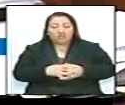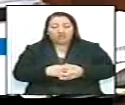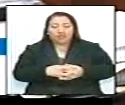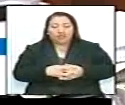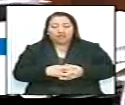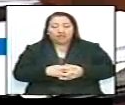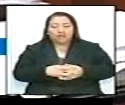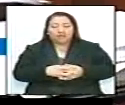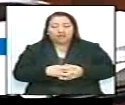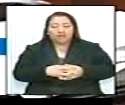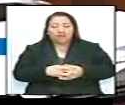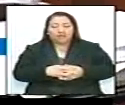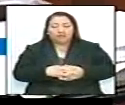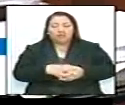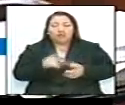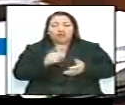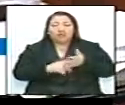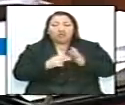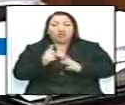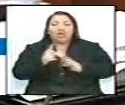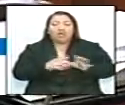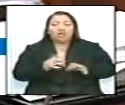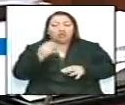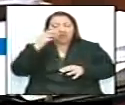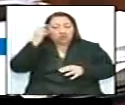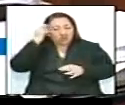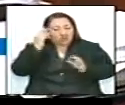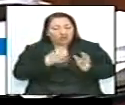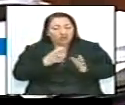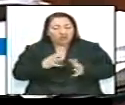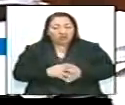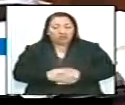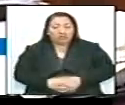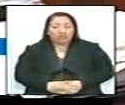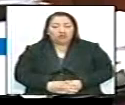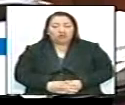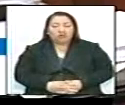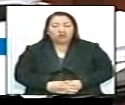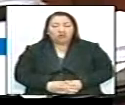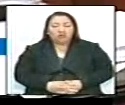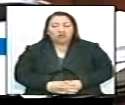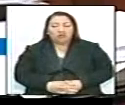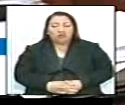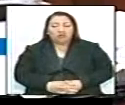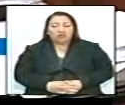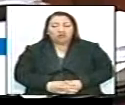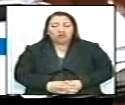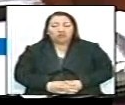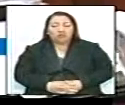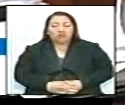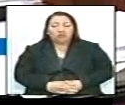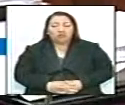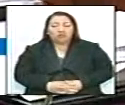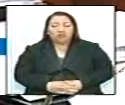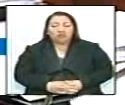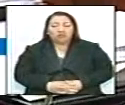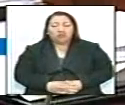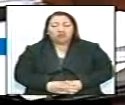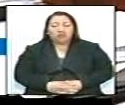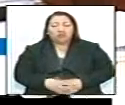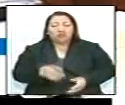la actividad política en el Perú ya no es una actividad política de planteamientos, de proyectos, de planes de gobierno. Es una